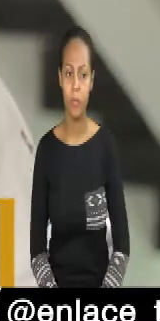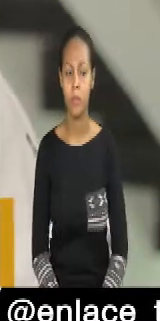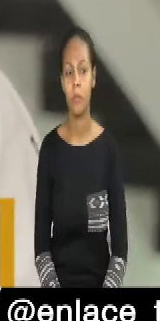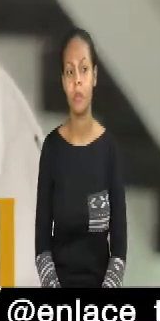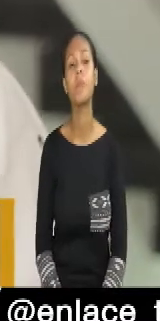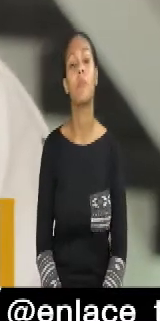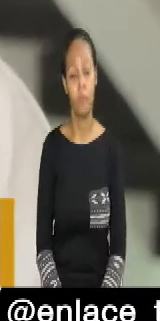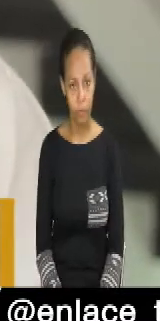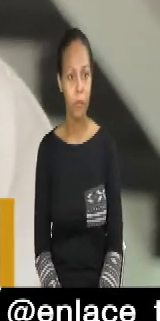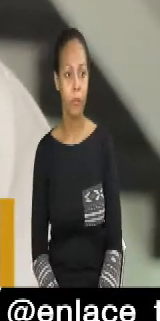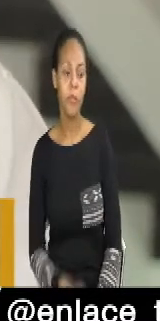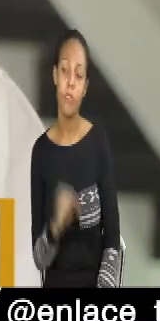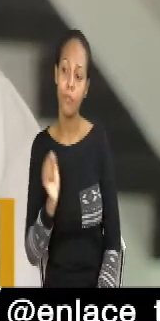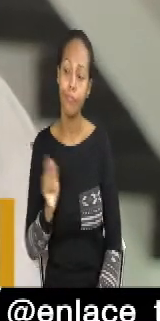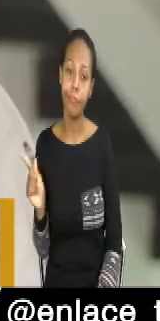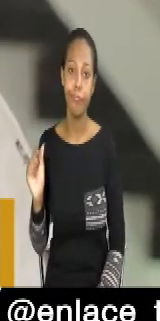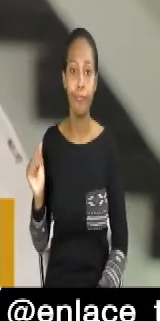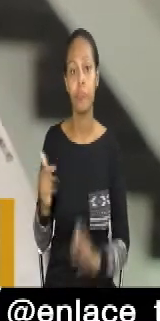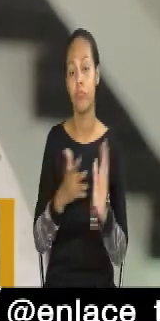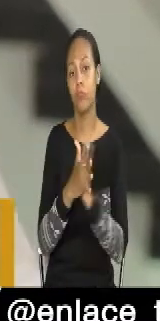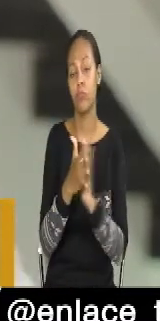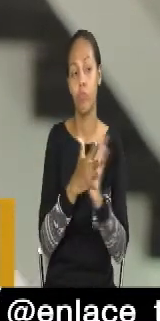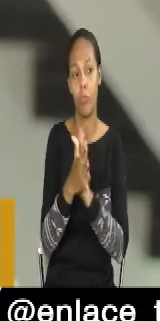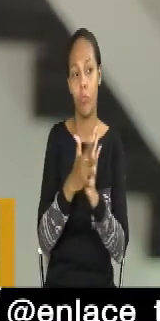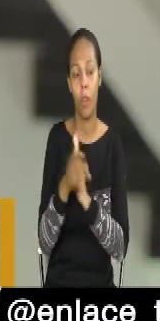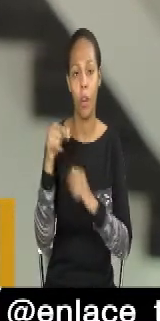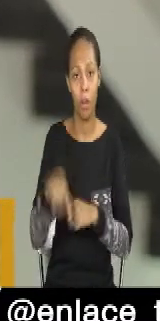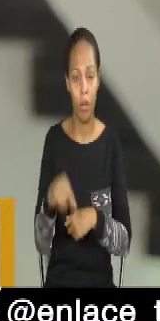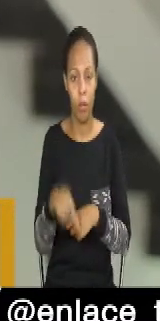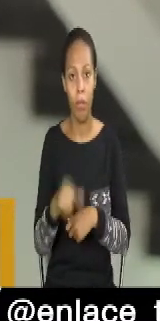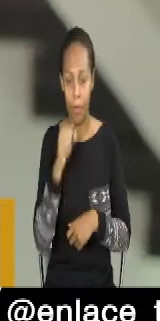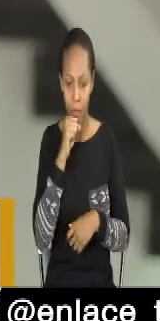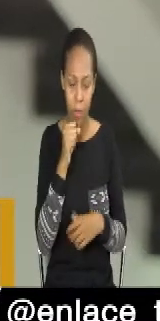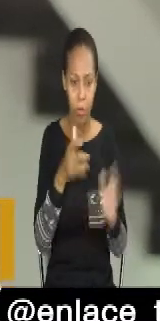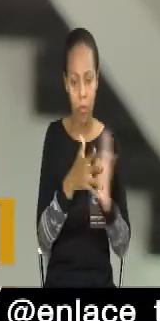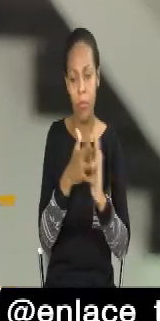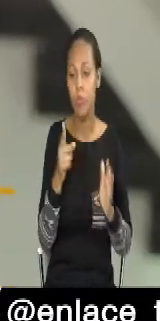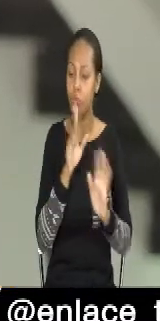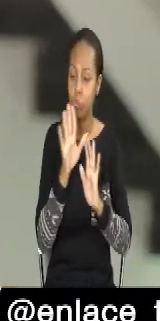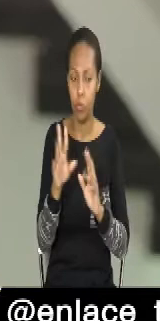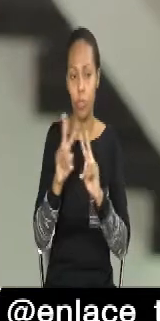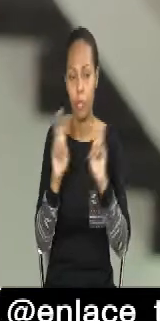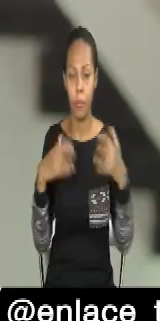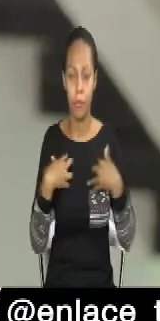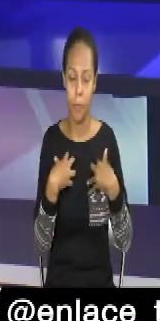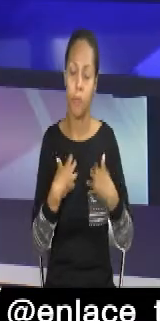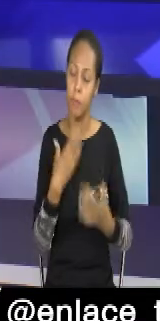contra mascotas en nuestra municipalidad. Continúes con más información en estudios. Muy buenas tardes.